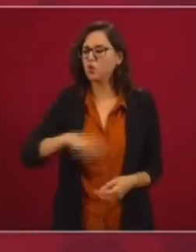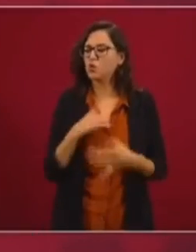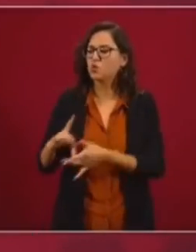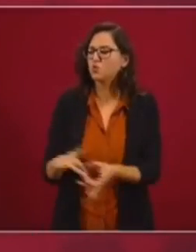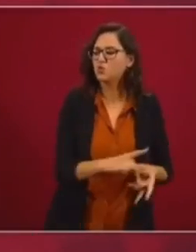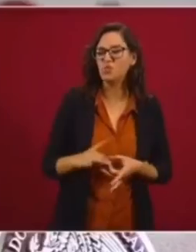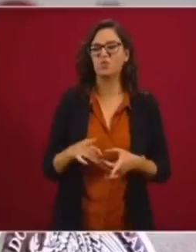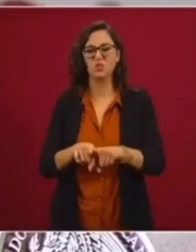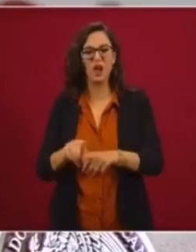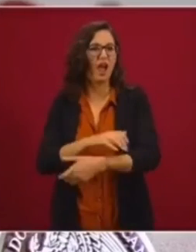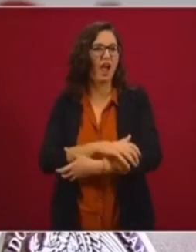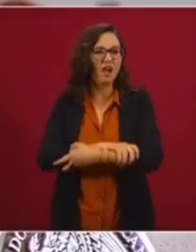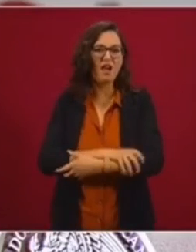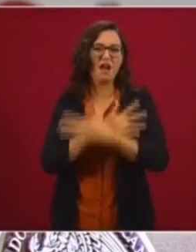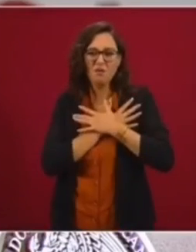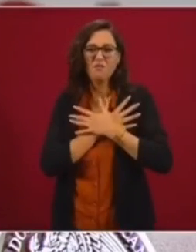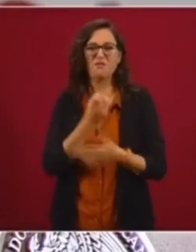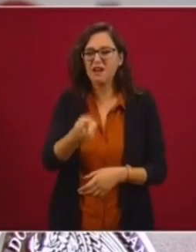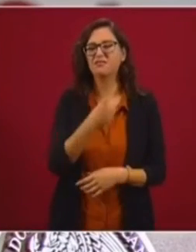fraternos, amorosos,